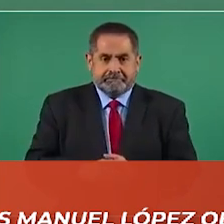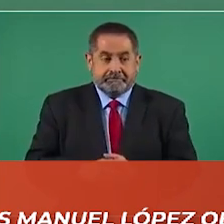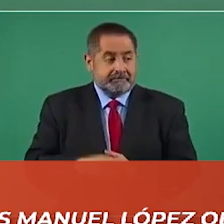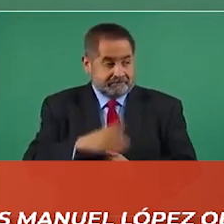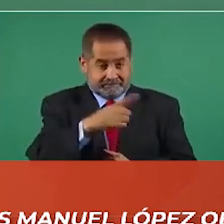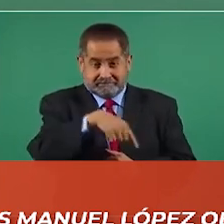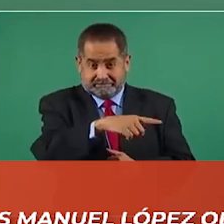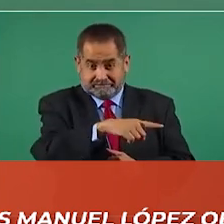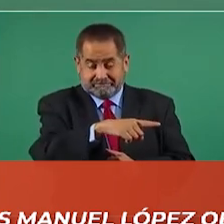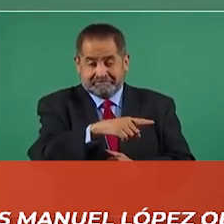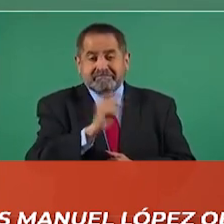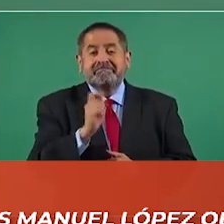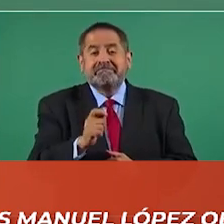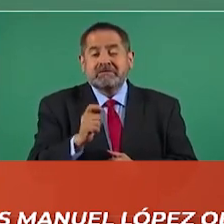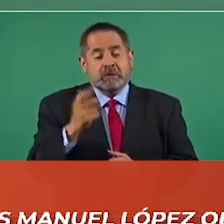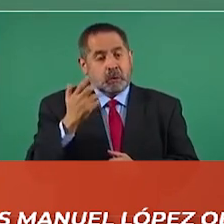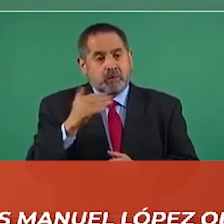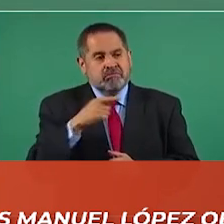hubiesen